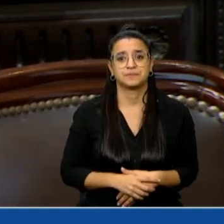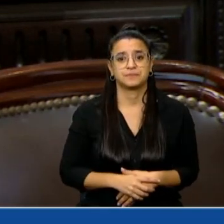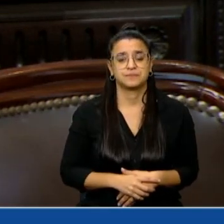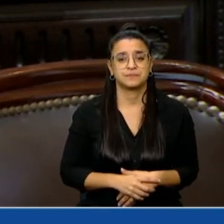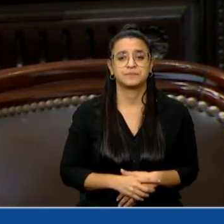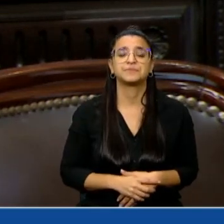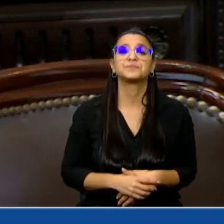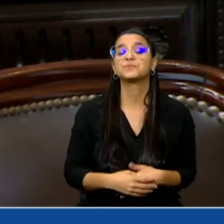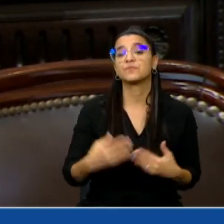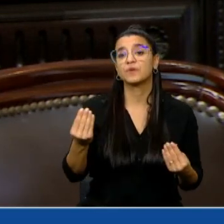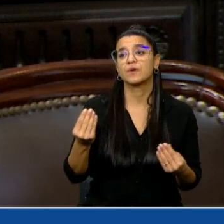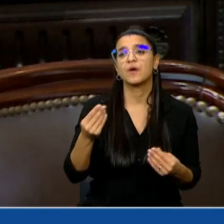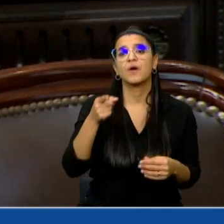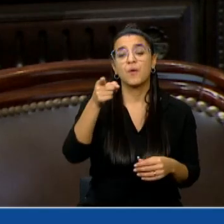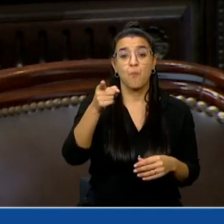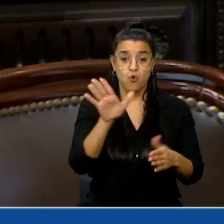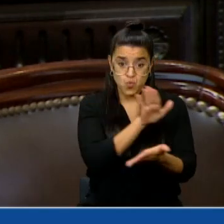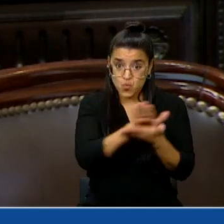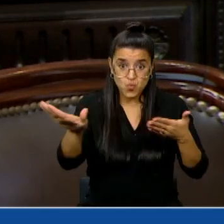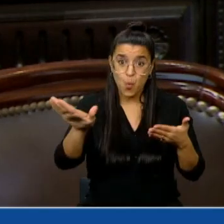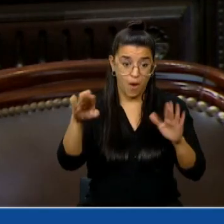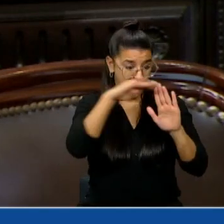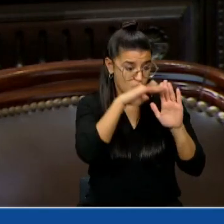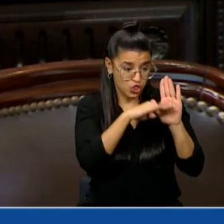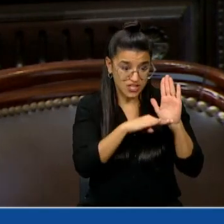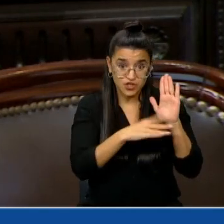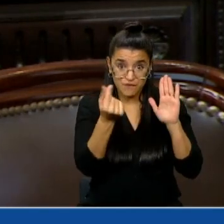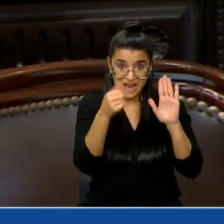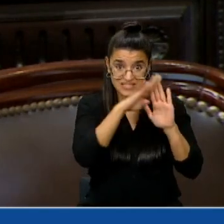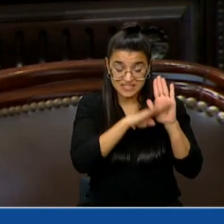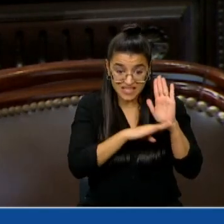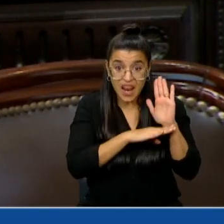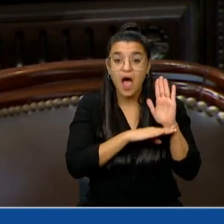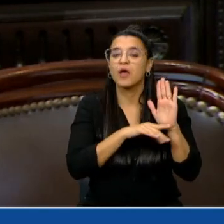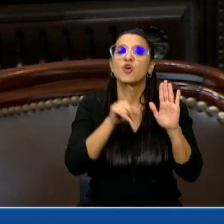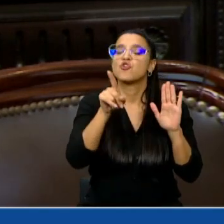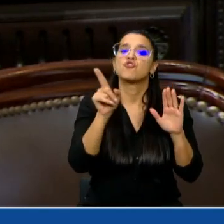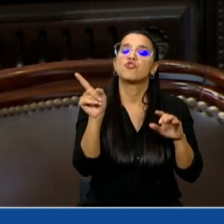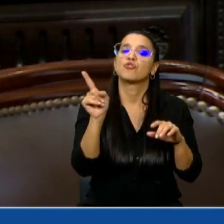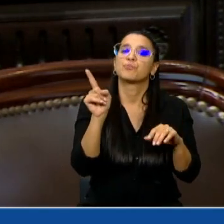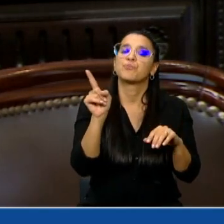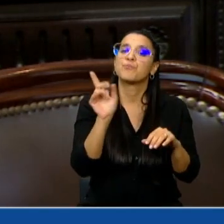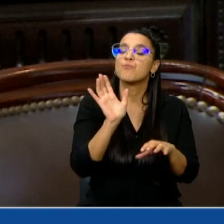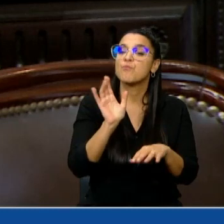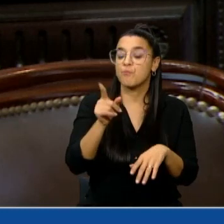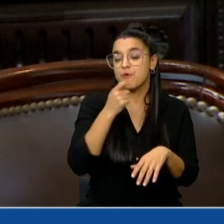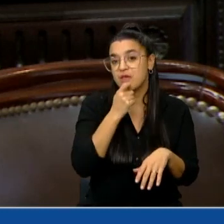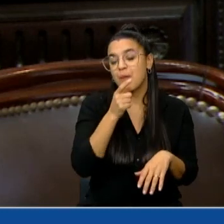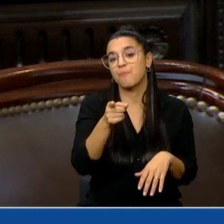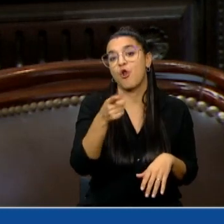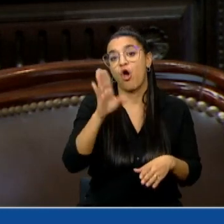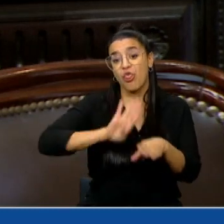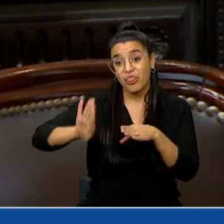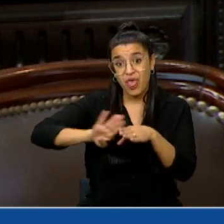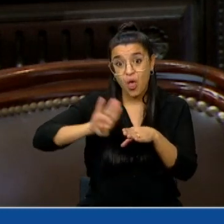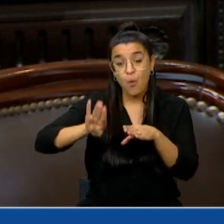los que surjan de la aplicación de estas nuevas condiciones financieras no podrán superar, en los casos en que la deuda